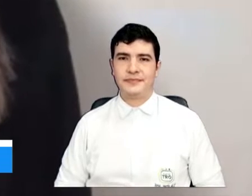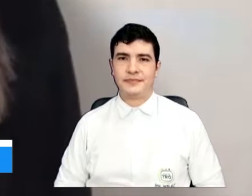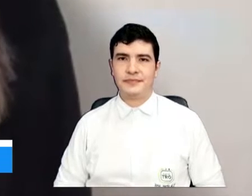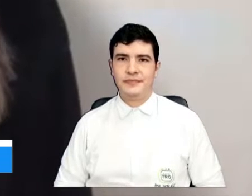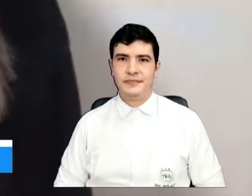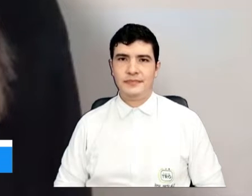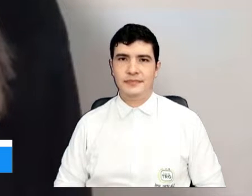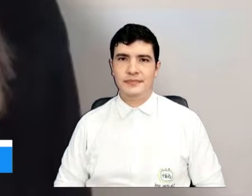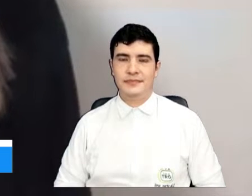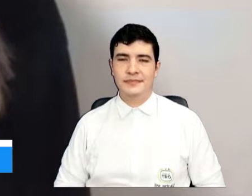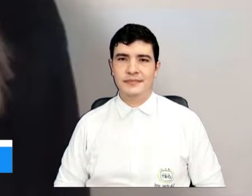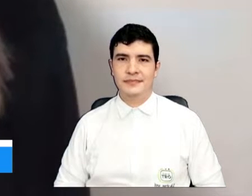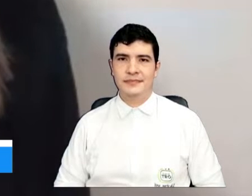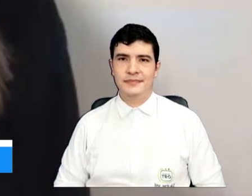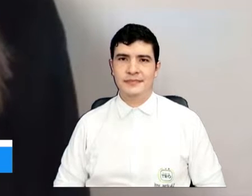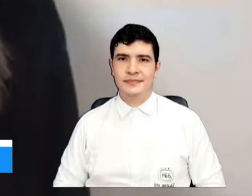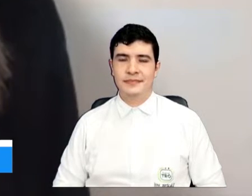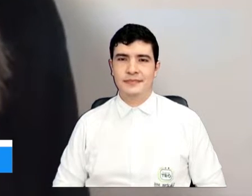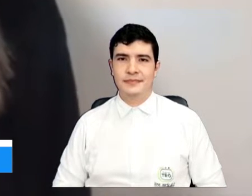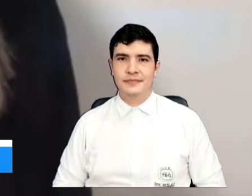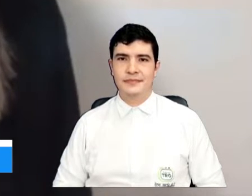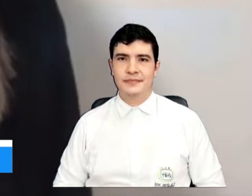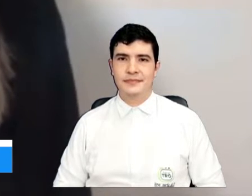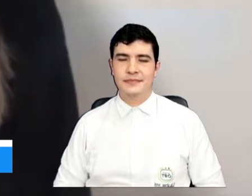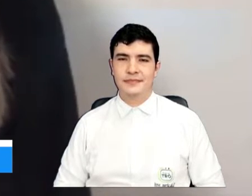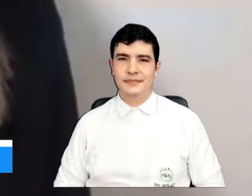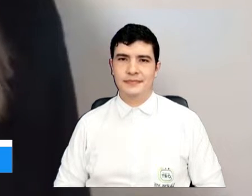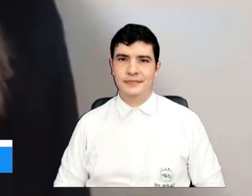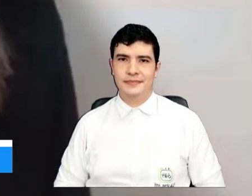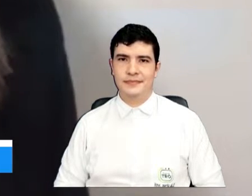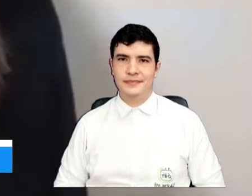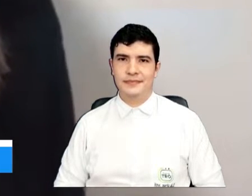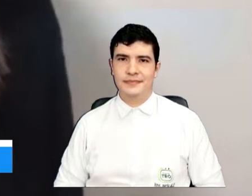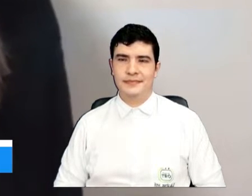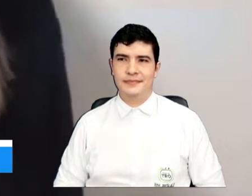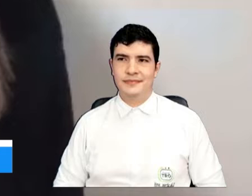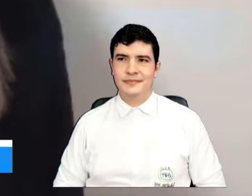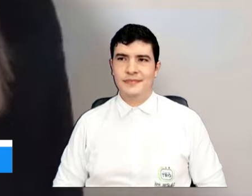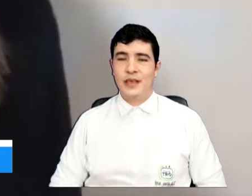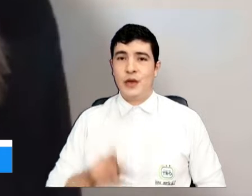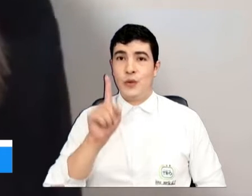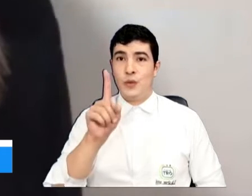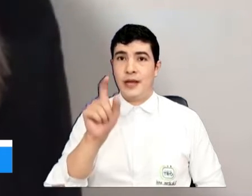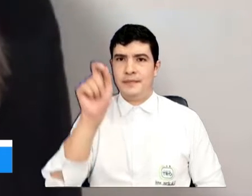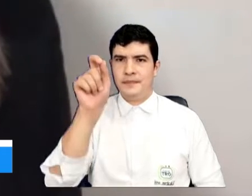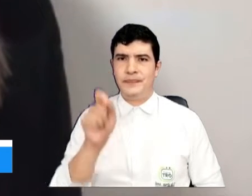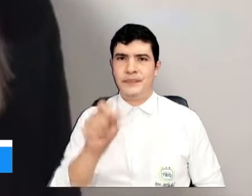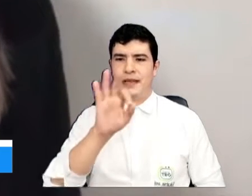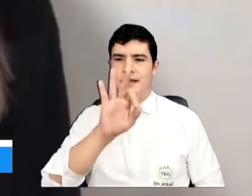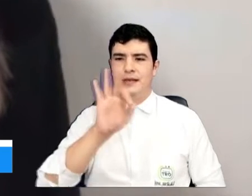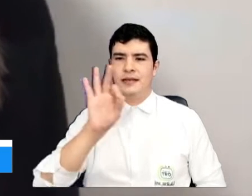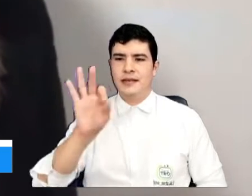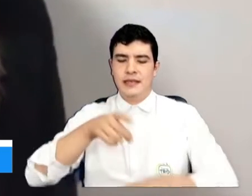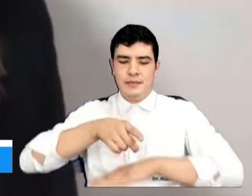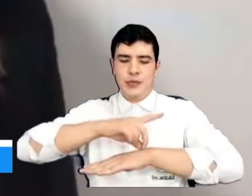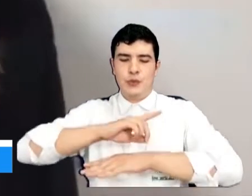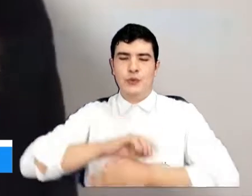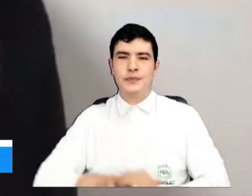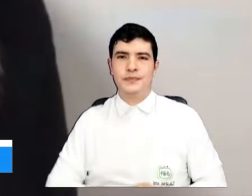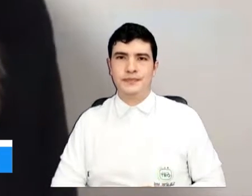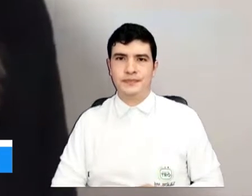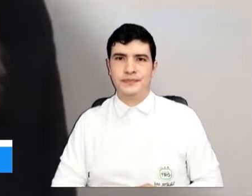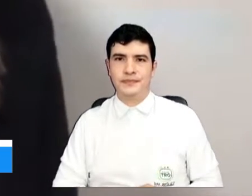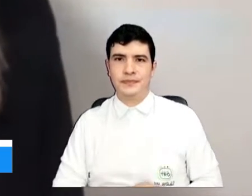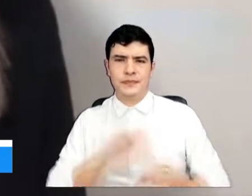La Contraloría Delegada para Asuntos de Salud anunció que le ha puesto la lupa a los contratos que al parecer estarían causando detrimento